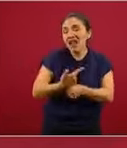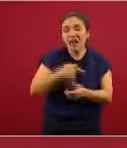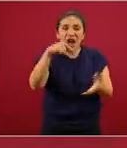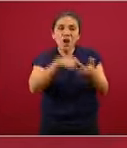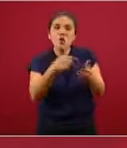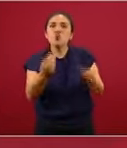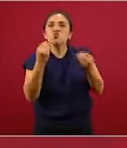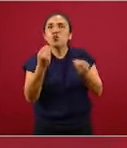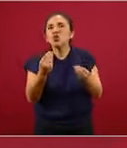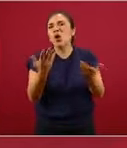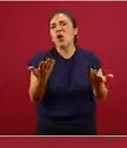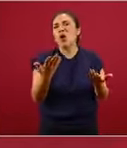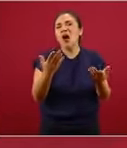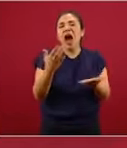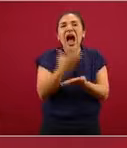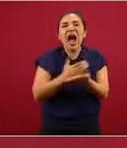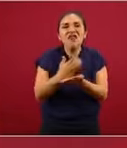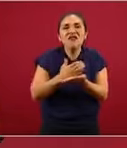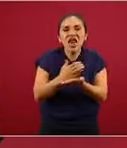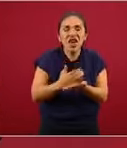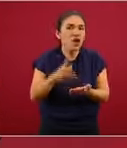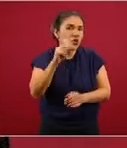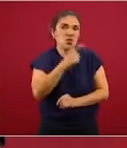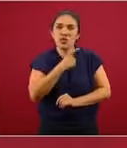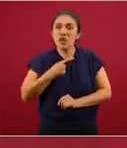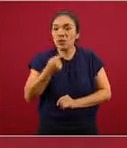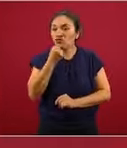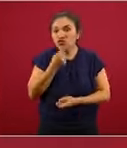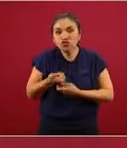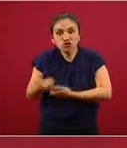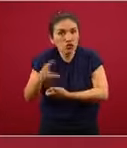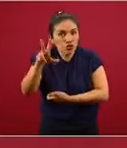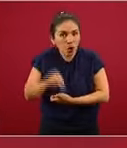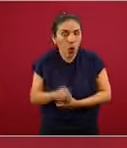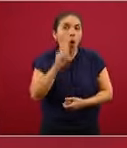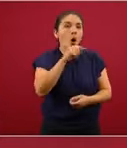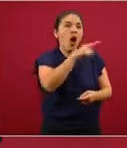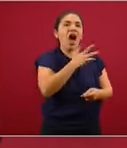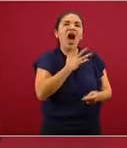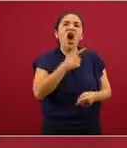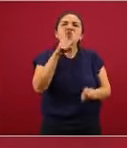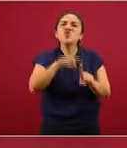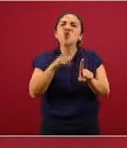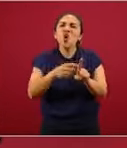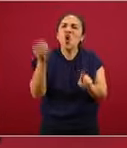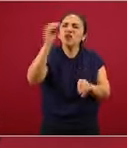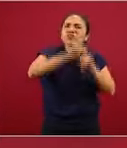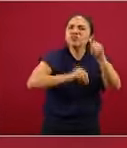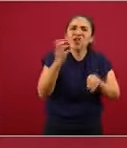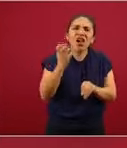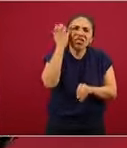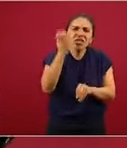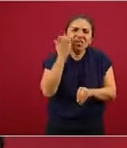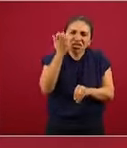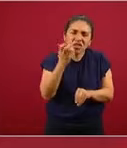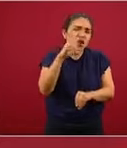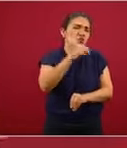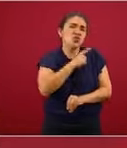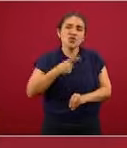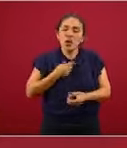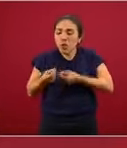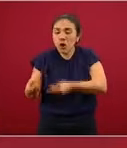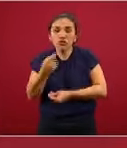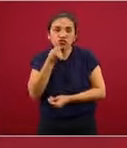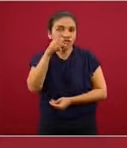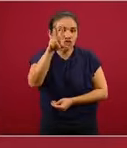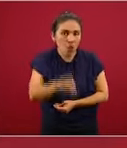calorías o esto tiene cafeína, no se debe usar en niños o esto tiene edulcorantes artificiales, no se debe usar en